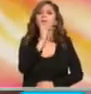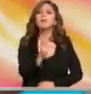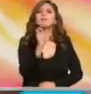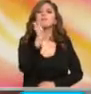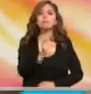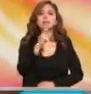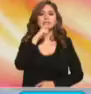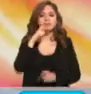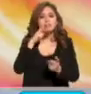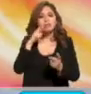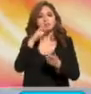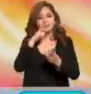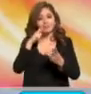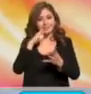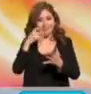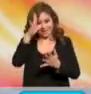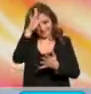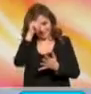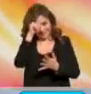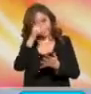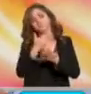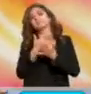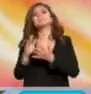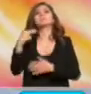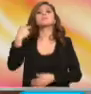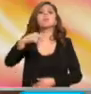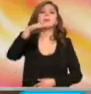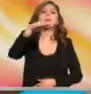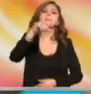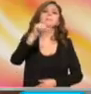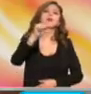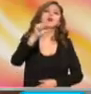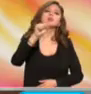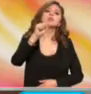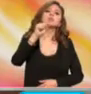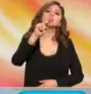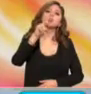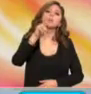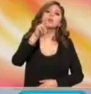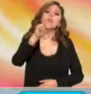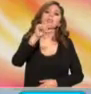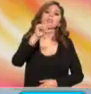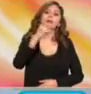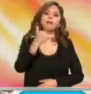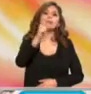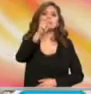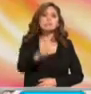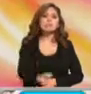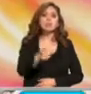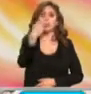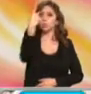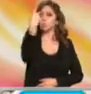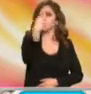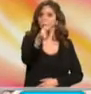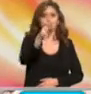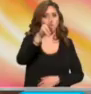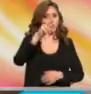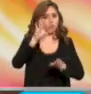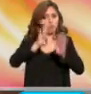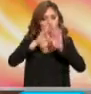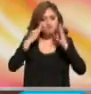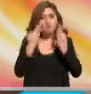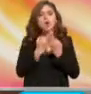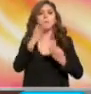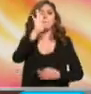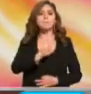de cuestiones sexuales? Bueno, pues hay un nuevo término que es el master date, y que es un date contigo mismo, que tiene que ver con la palabra